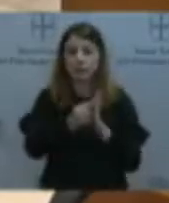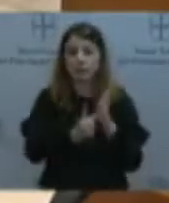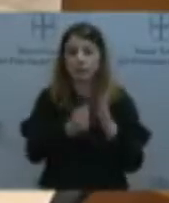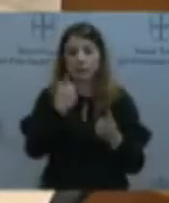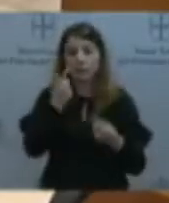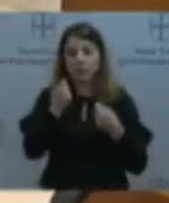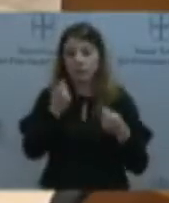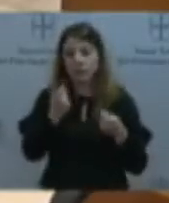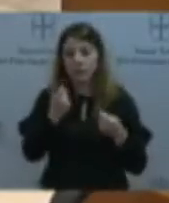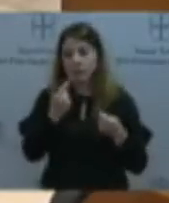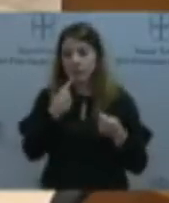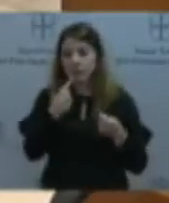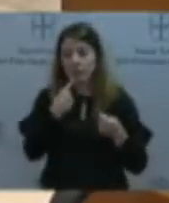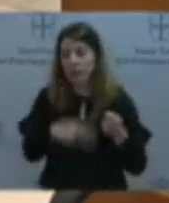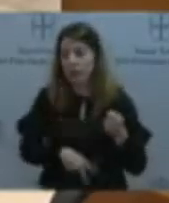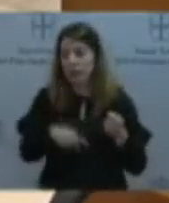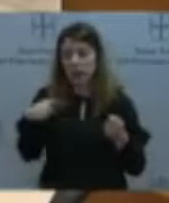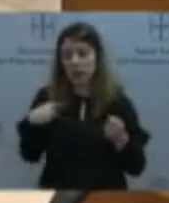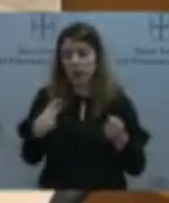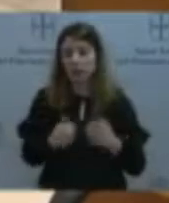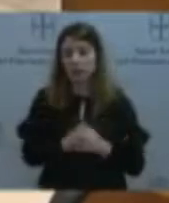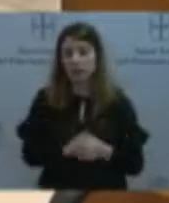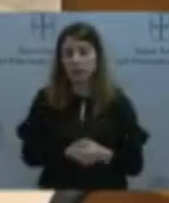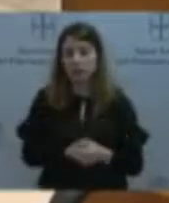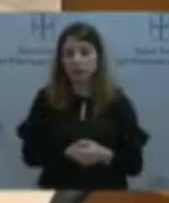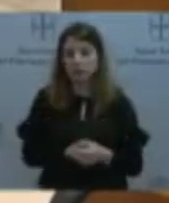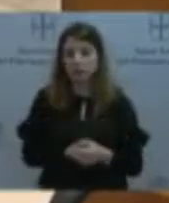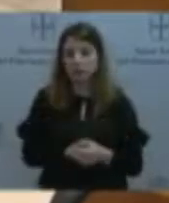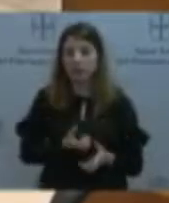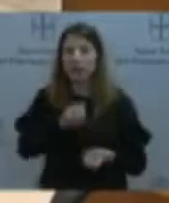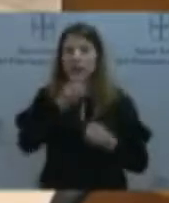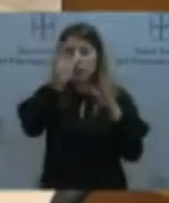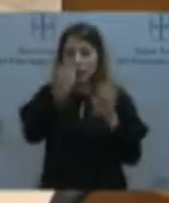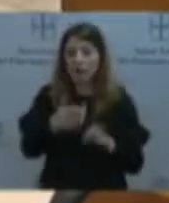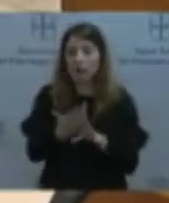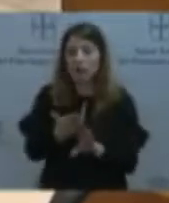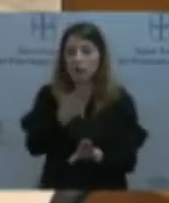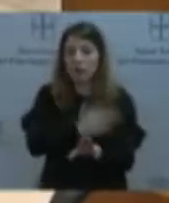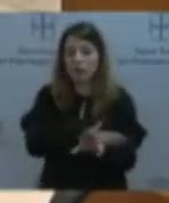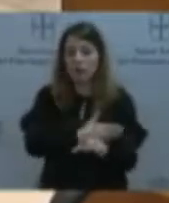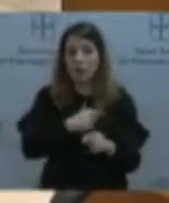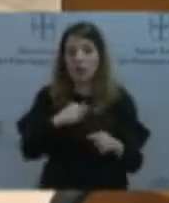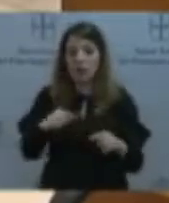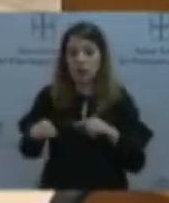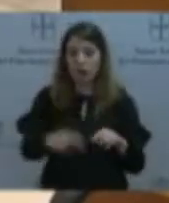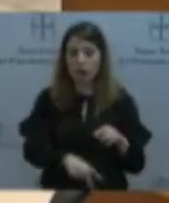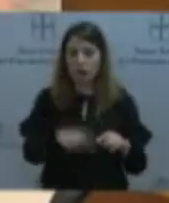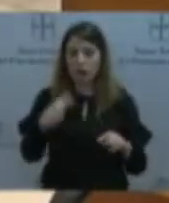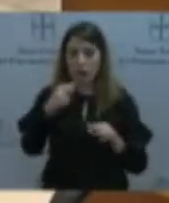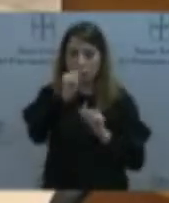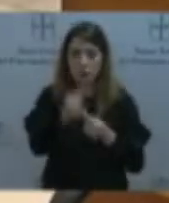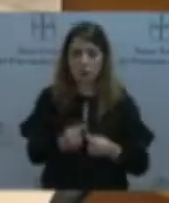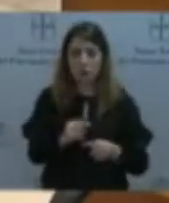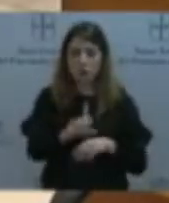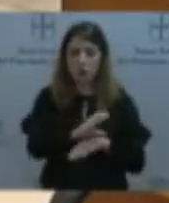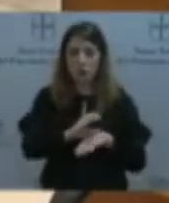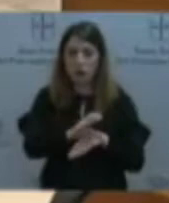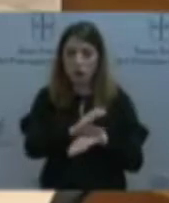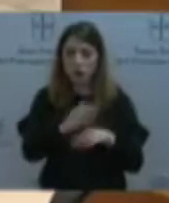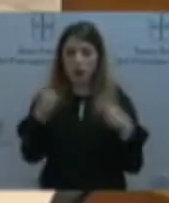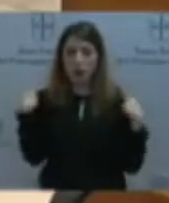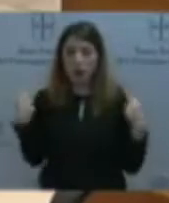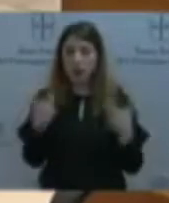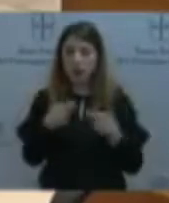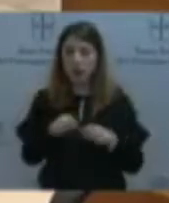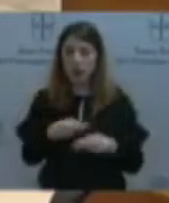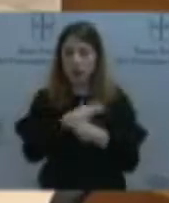están sometidas a informe previo de la Dirección General de Presupuestos, de la Consejería de Hacienda y Sector Público, de la Secretaría General Técnica de la